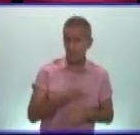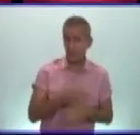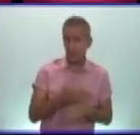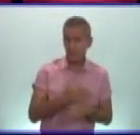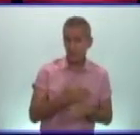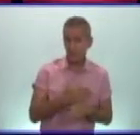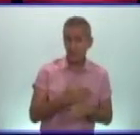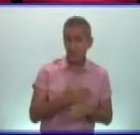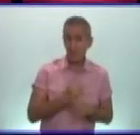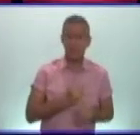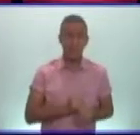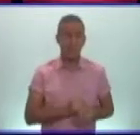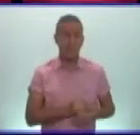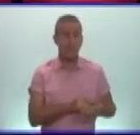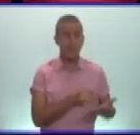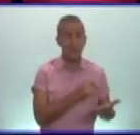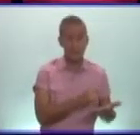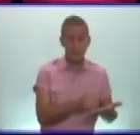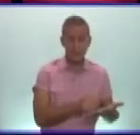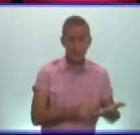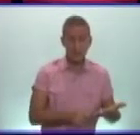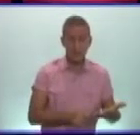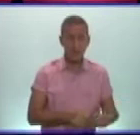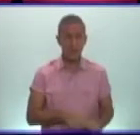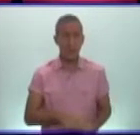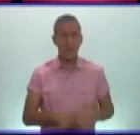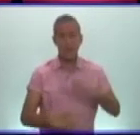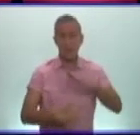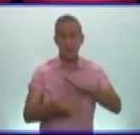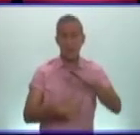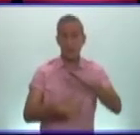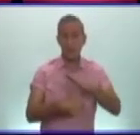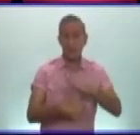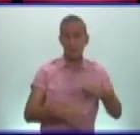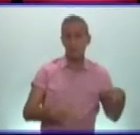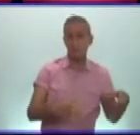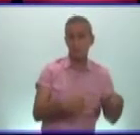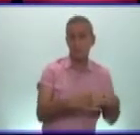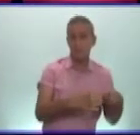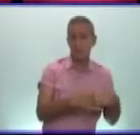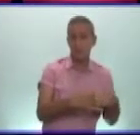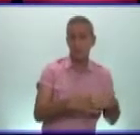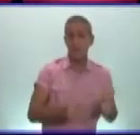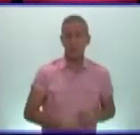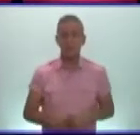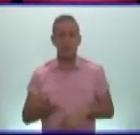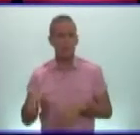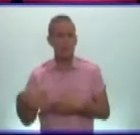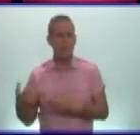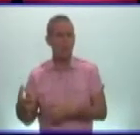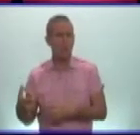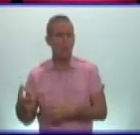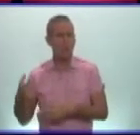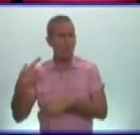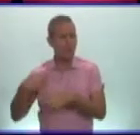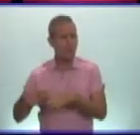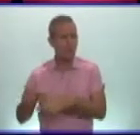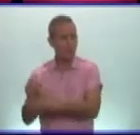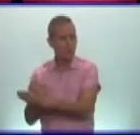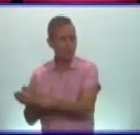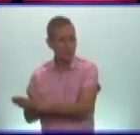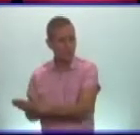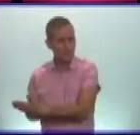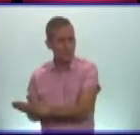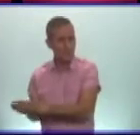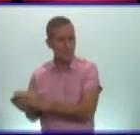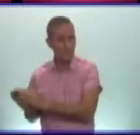por Bernarda Toro al presidente de la Junta con la carta que leímos anteriormente que escribe el comandante Daniel a